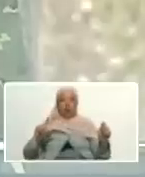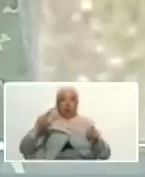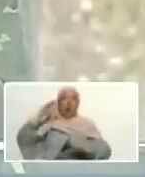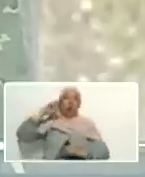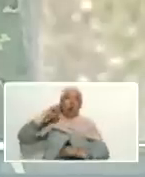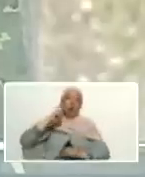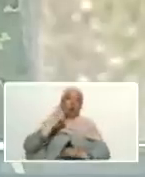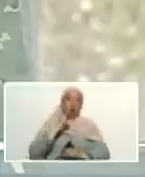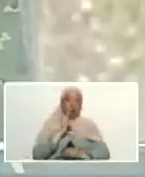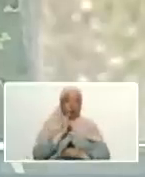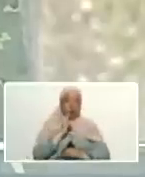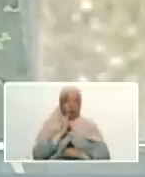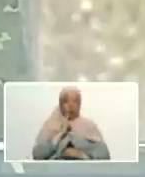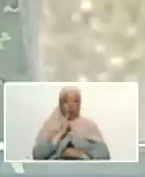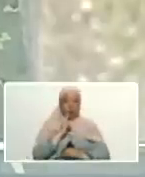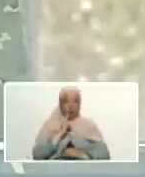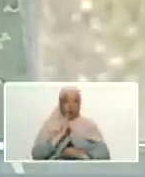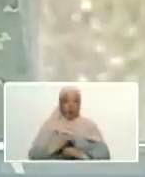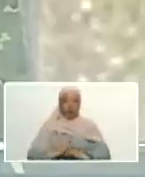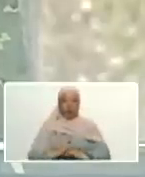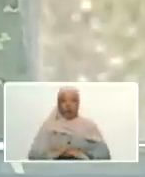Bolívar.